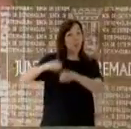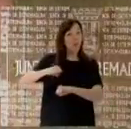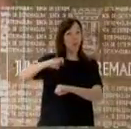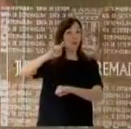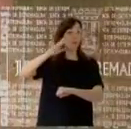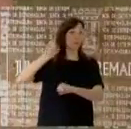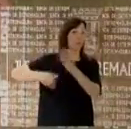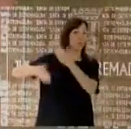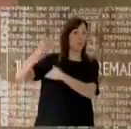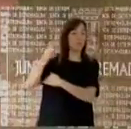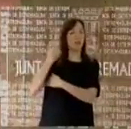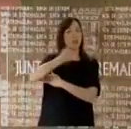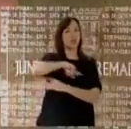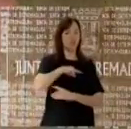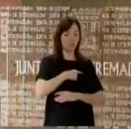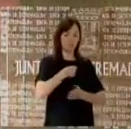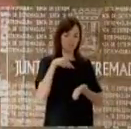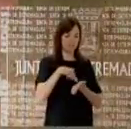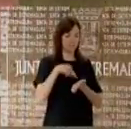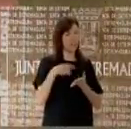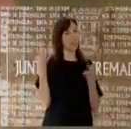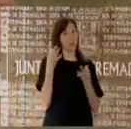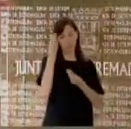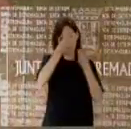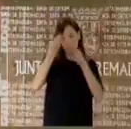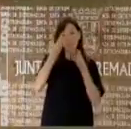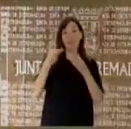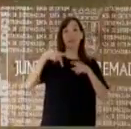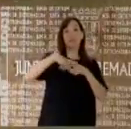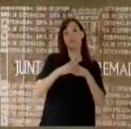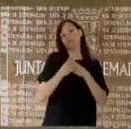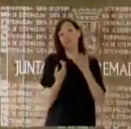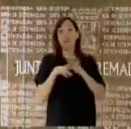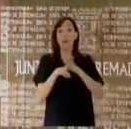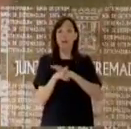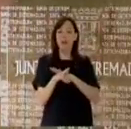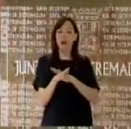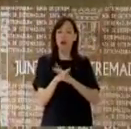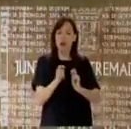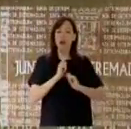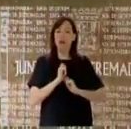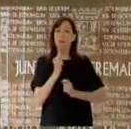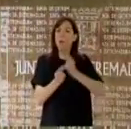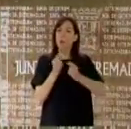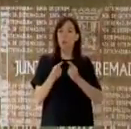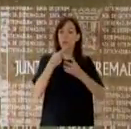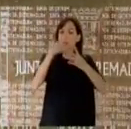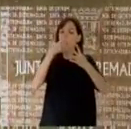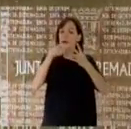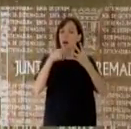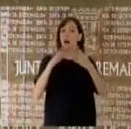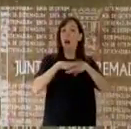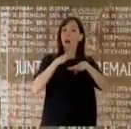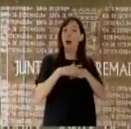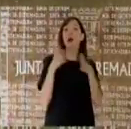a seguir poniendo poco a poco elementos y herramientas que permitieran hacer cada vez más accesible la información y los acuerdos del